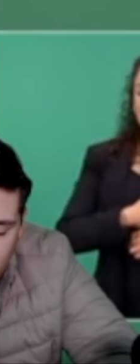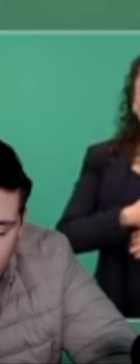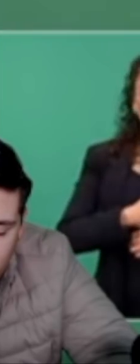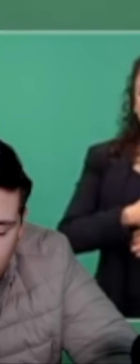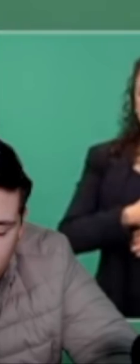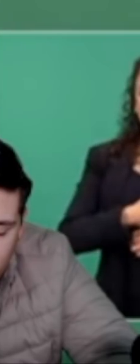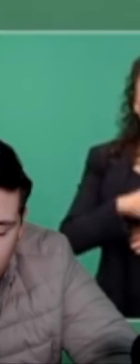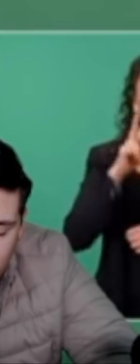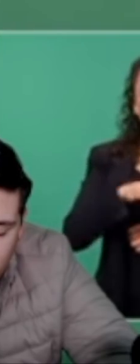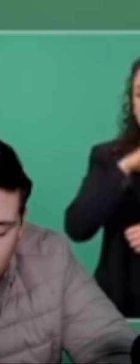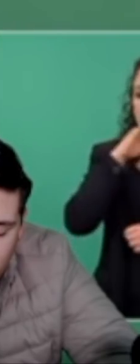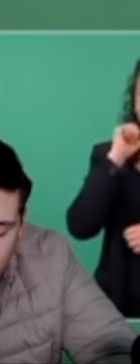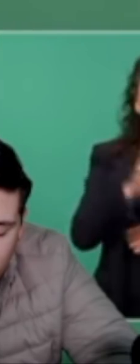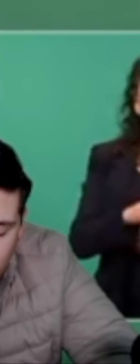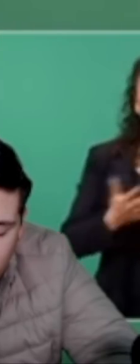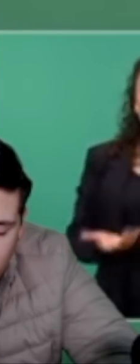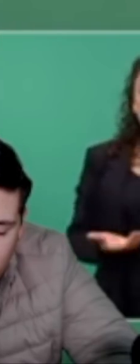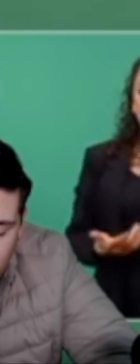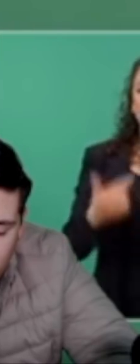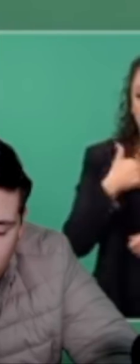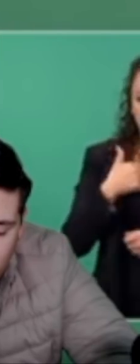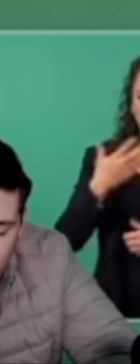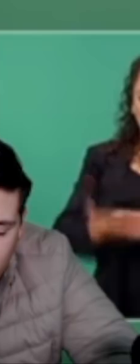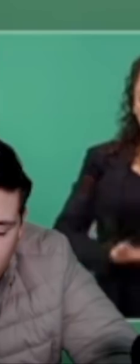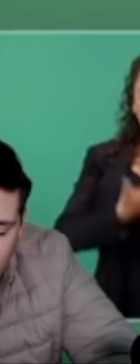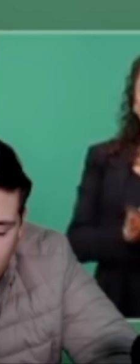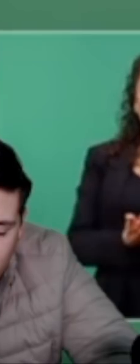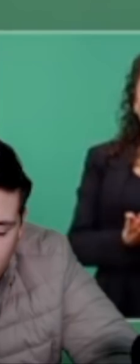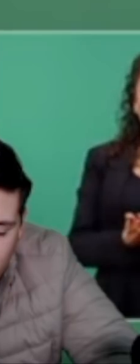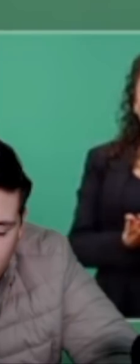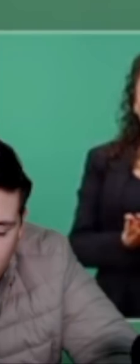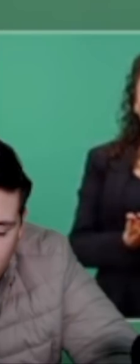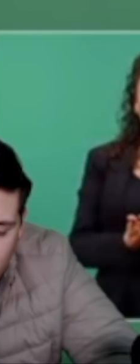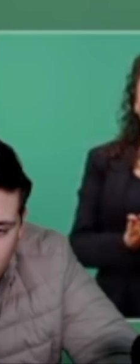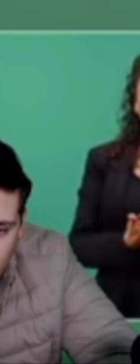Yo les propongo que